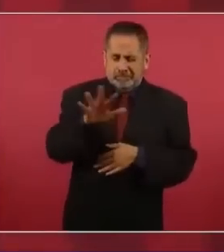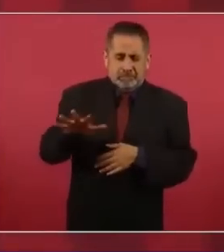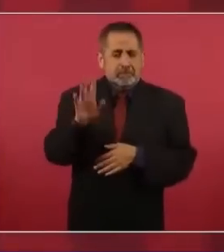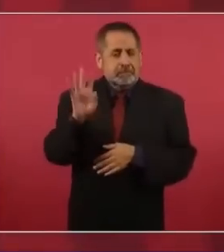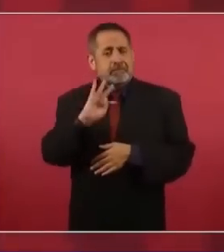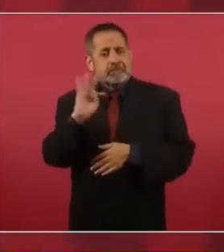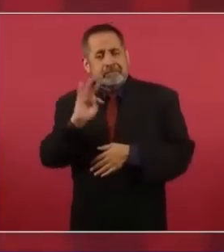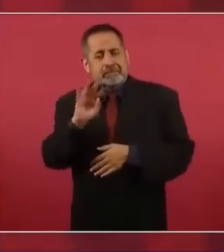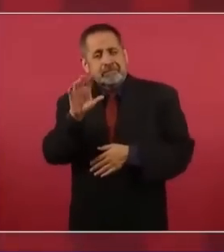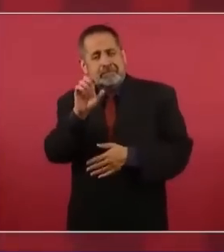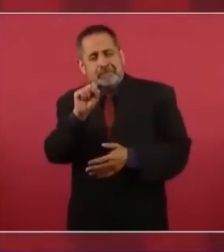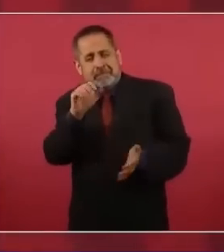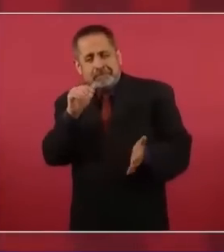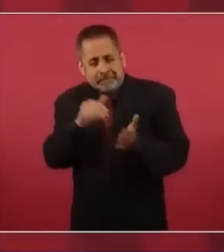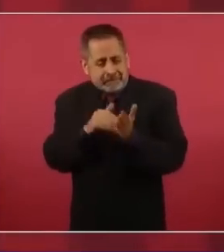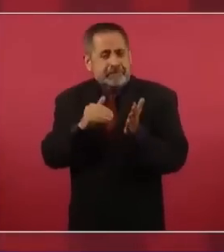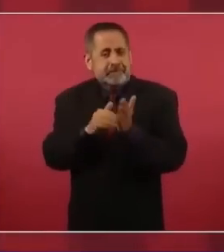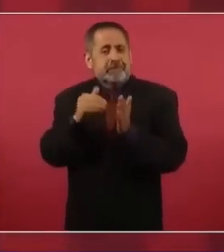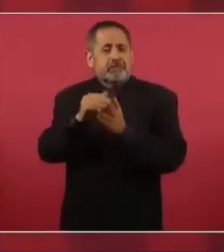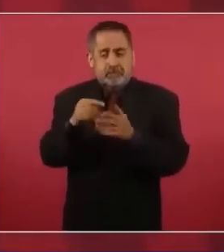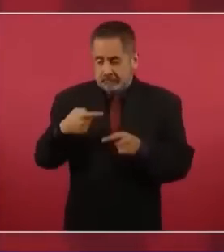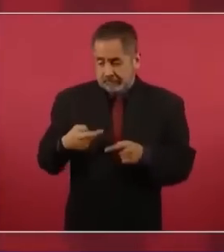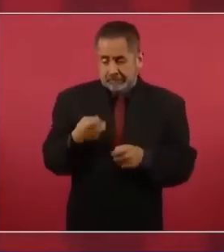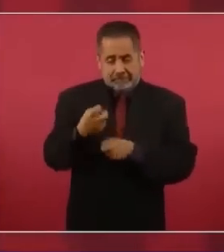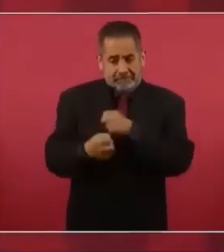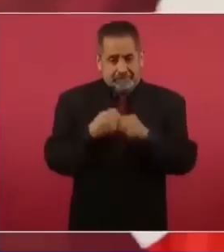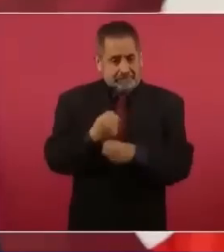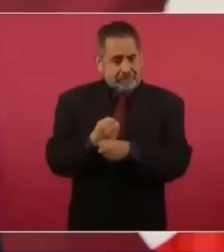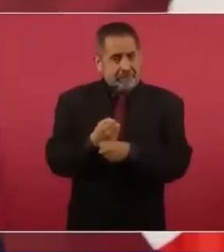podemos llegar a 60,000 millones de dólares este año.